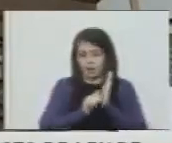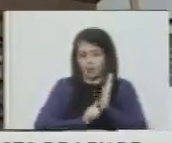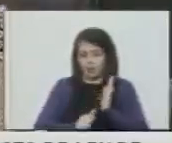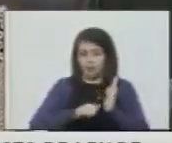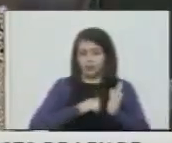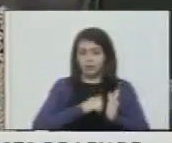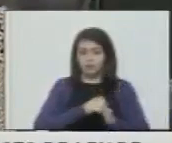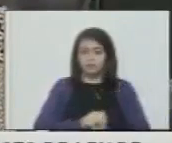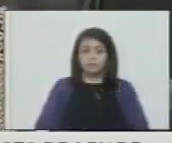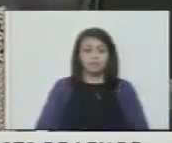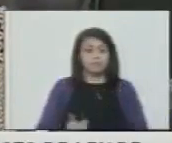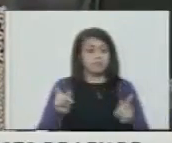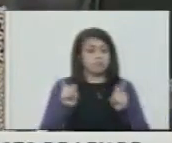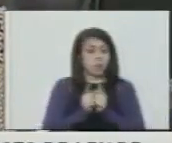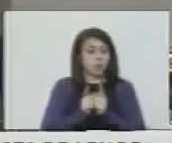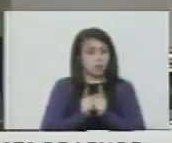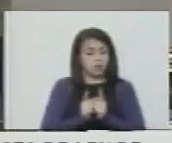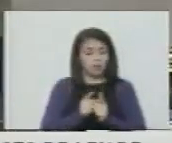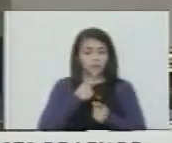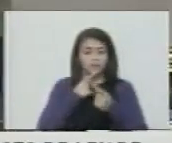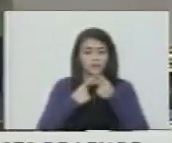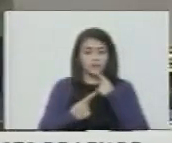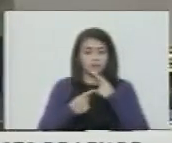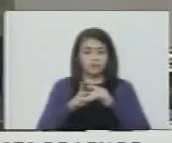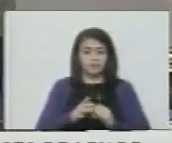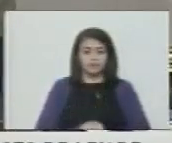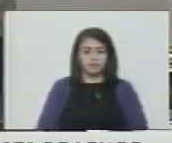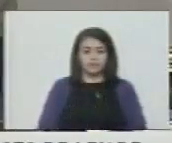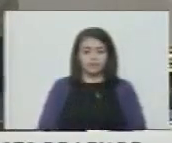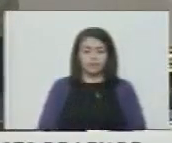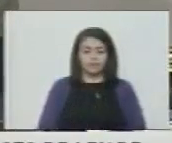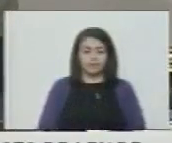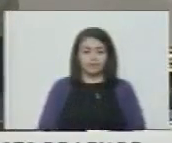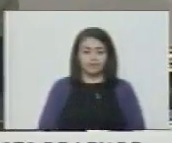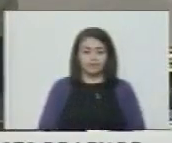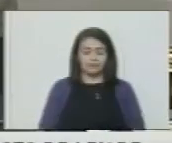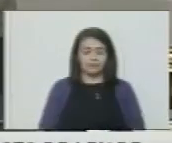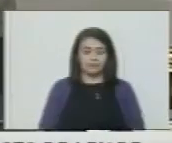presidente. Artículo. En consideración.